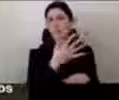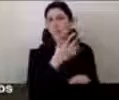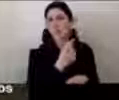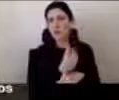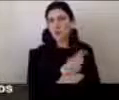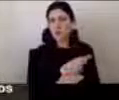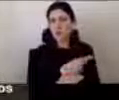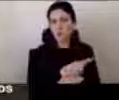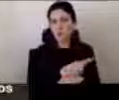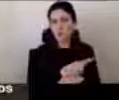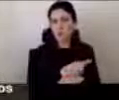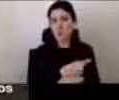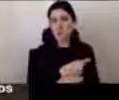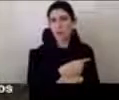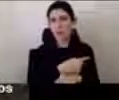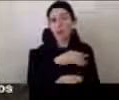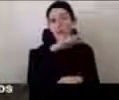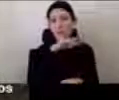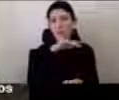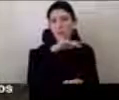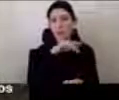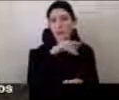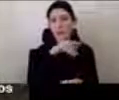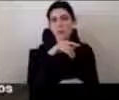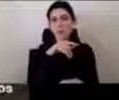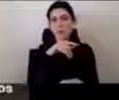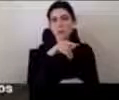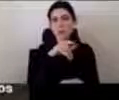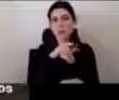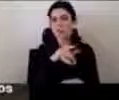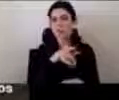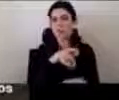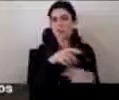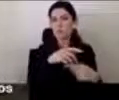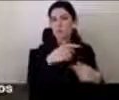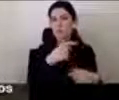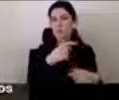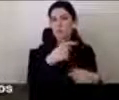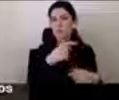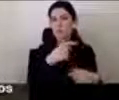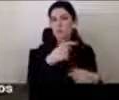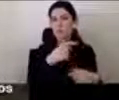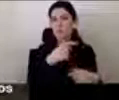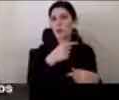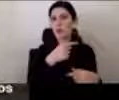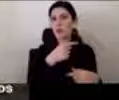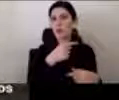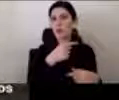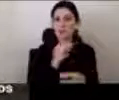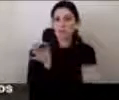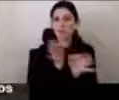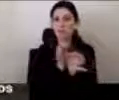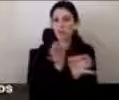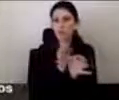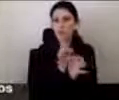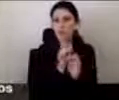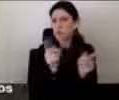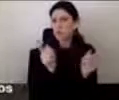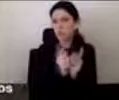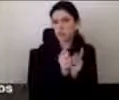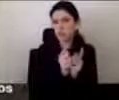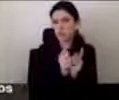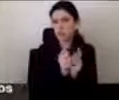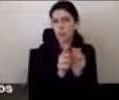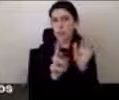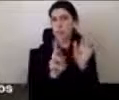son de una mecánica muy sencilla y rápida y se explica en pocos minutos y además los reglamentos suelen ser de